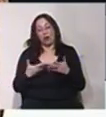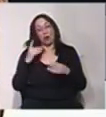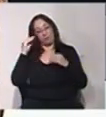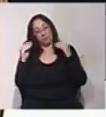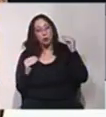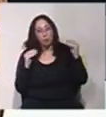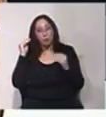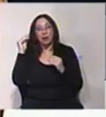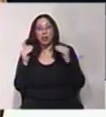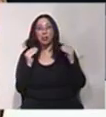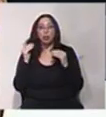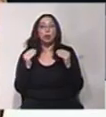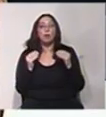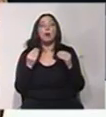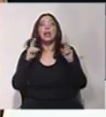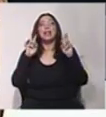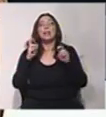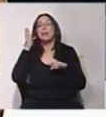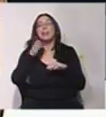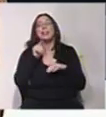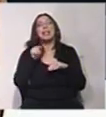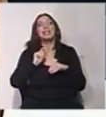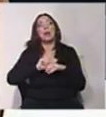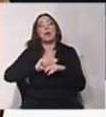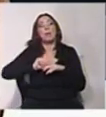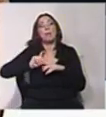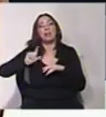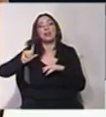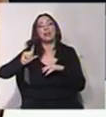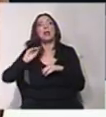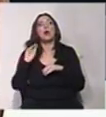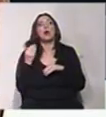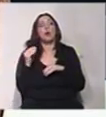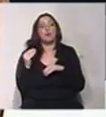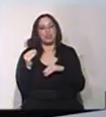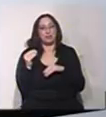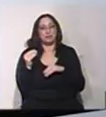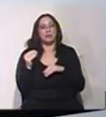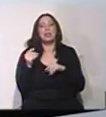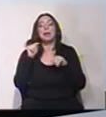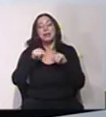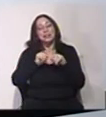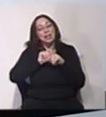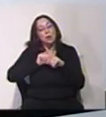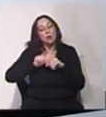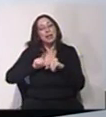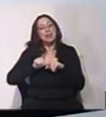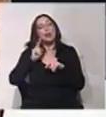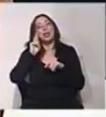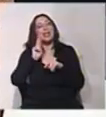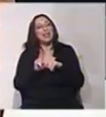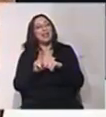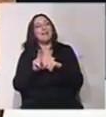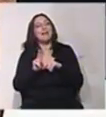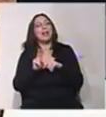preocupando, porque en términos de tasas es importante el aumento en los jóvenes, ¿no? Claro. Pero ese aumento hay que relativizarlo un poco, porque